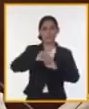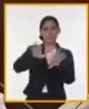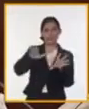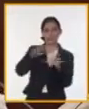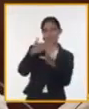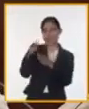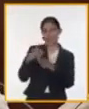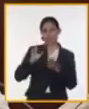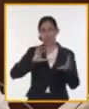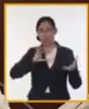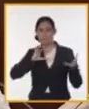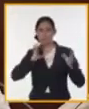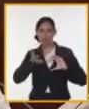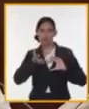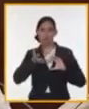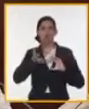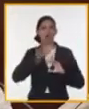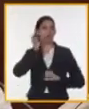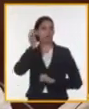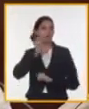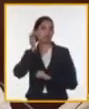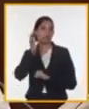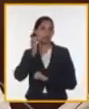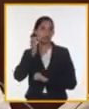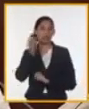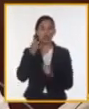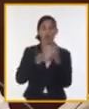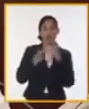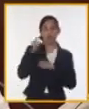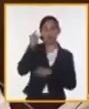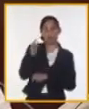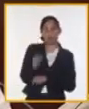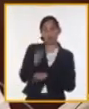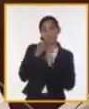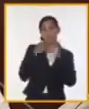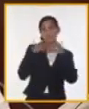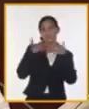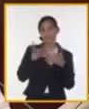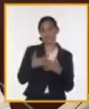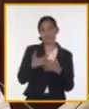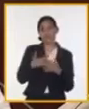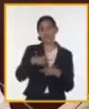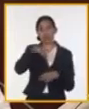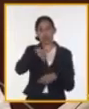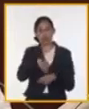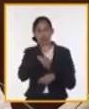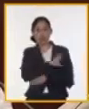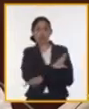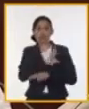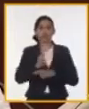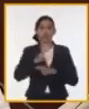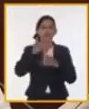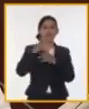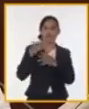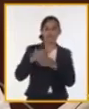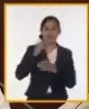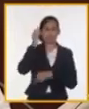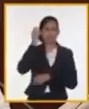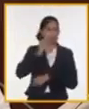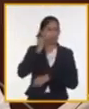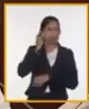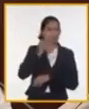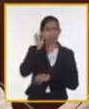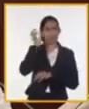a este esfuerzo por tratar de desmontar la revolución desde sus propias raíces. Tienen